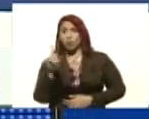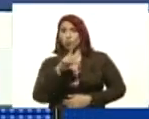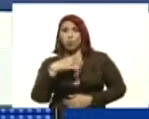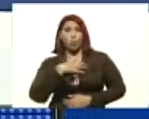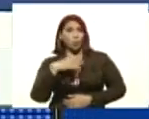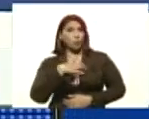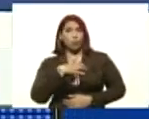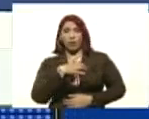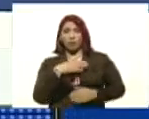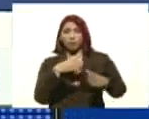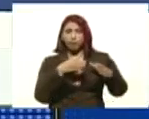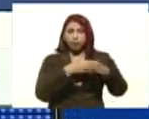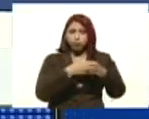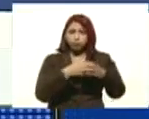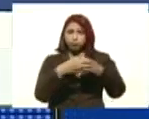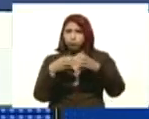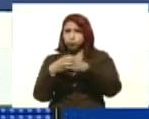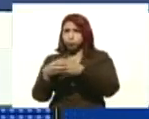ser sectarias.